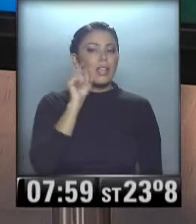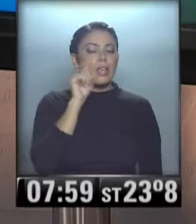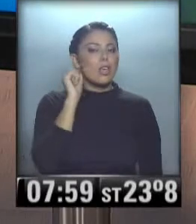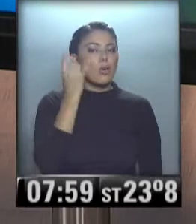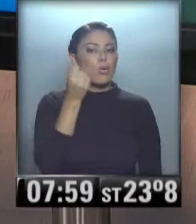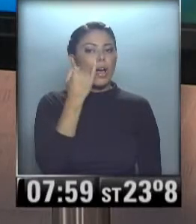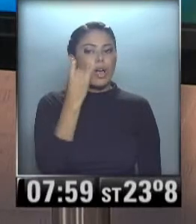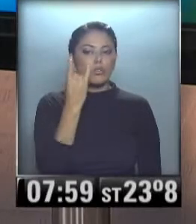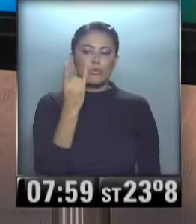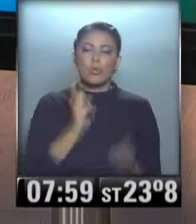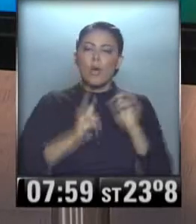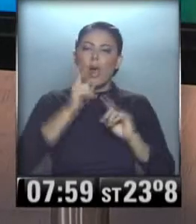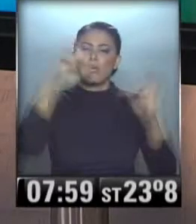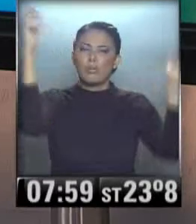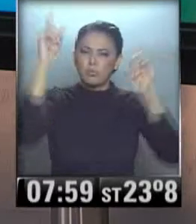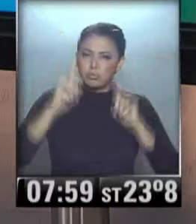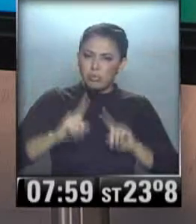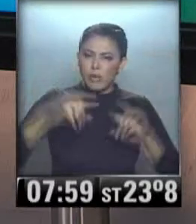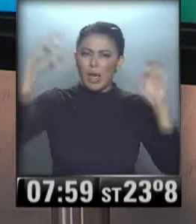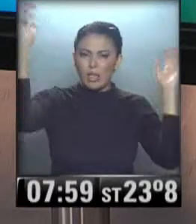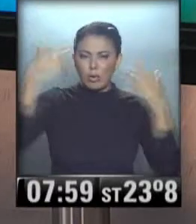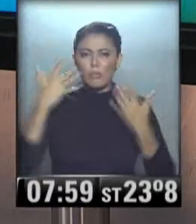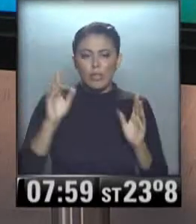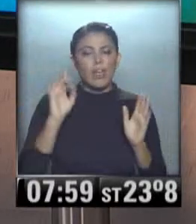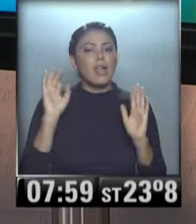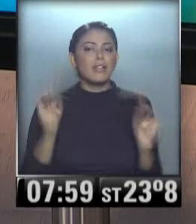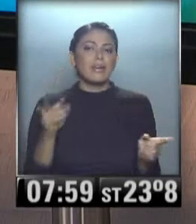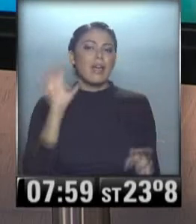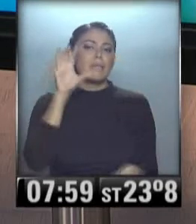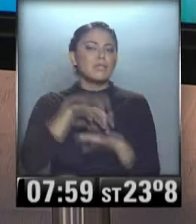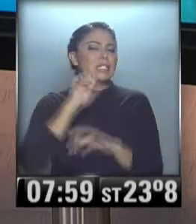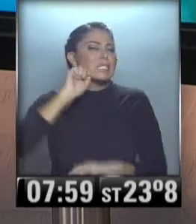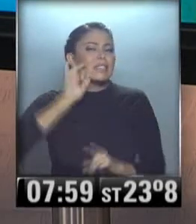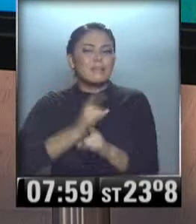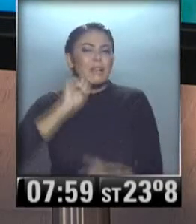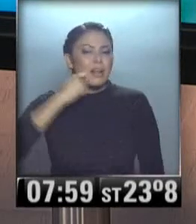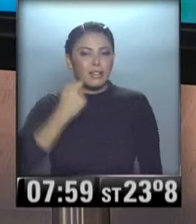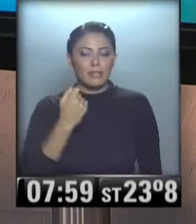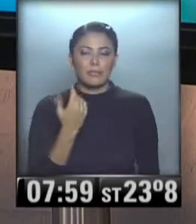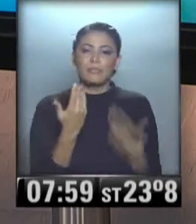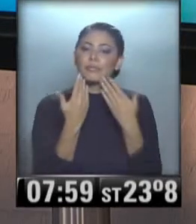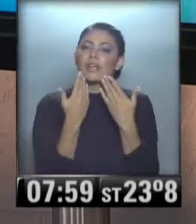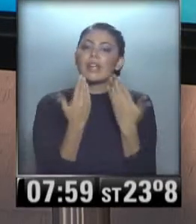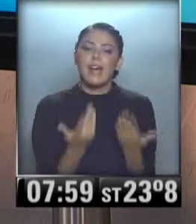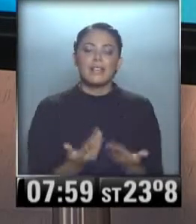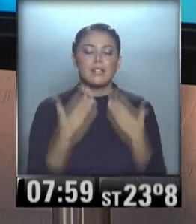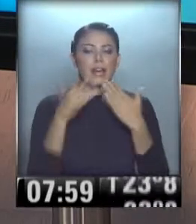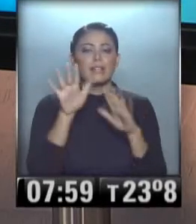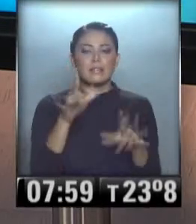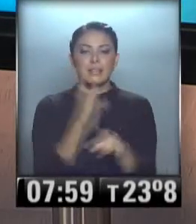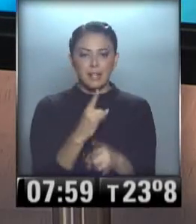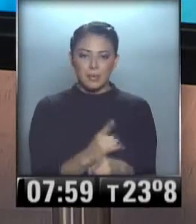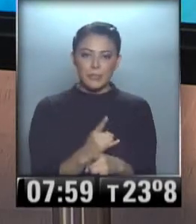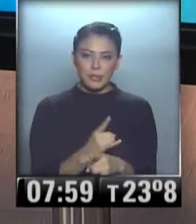inestabilidad, probabilidad de alguna tormenta muy aislada, pero Misiones siempre es divino. Gracias. Gracias por su